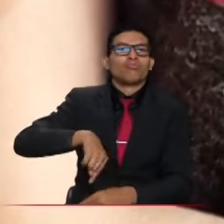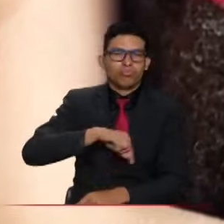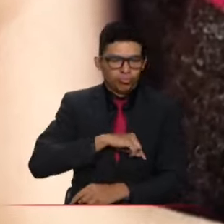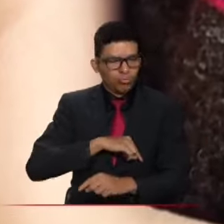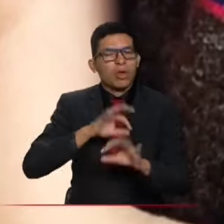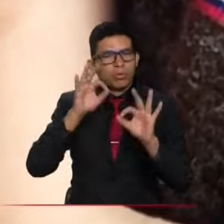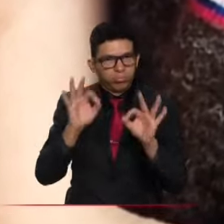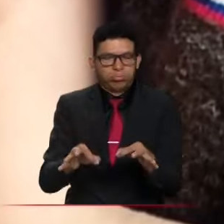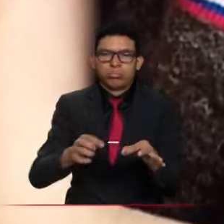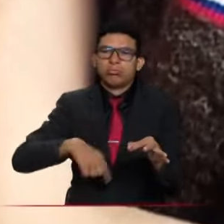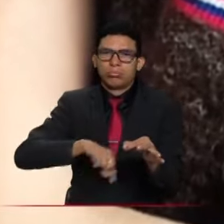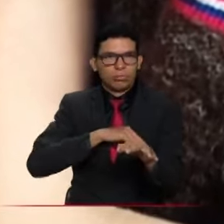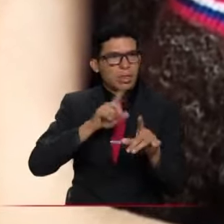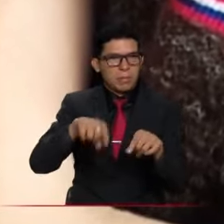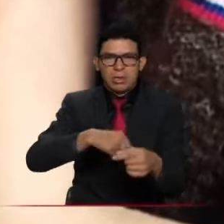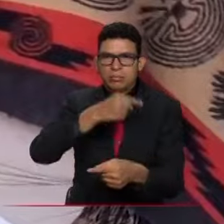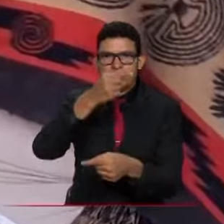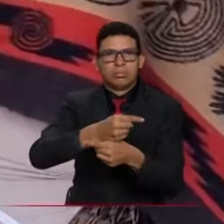también vamos